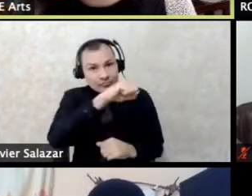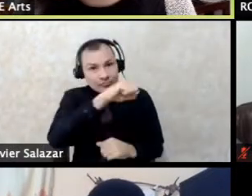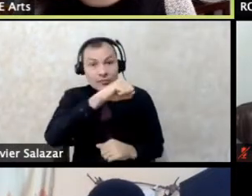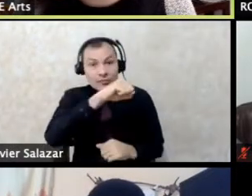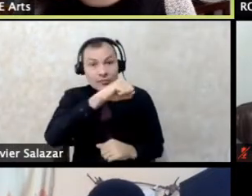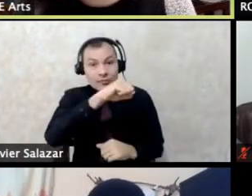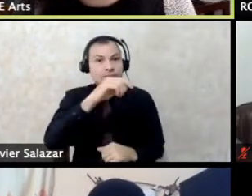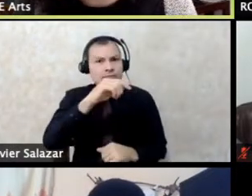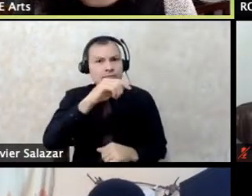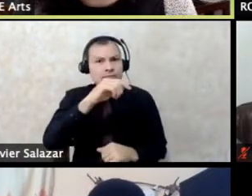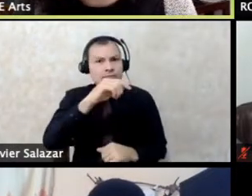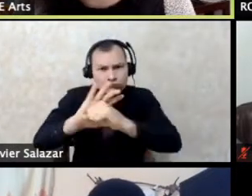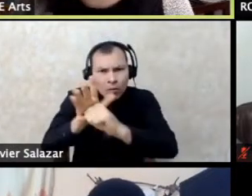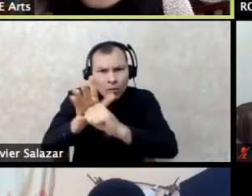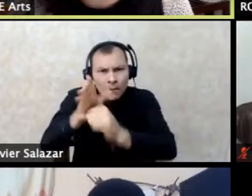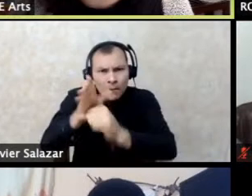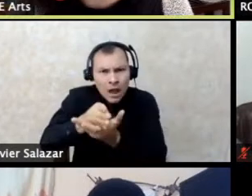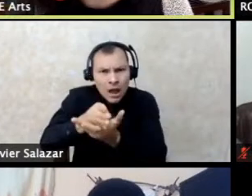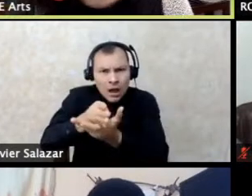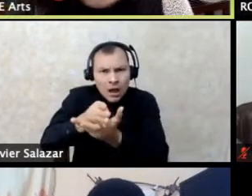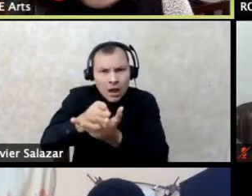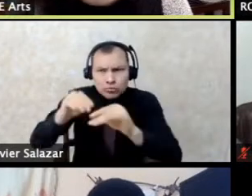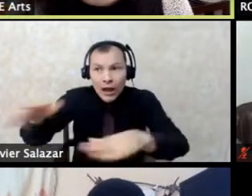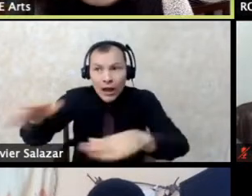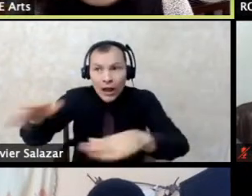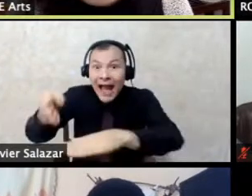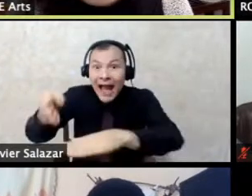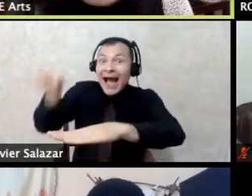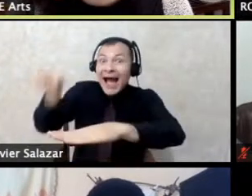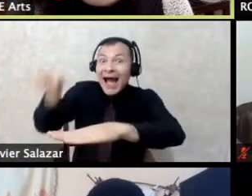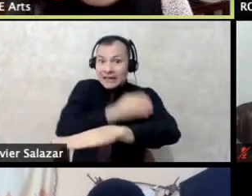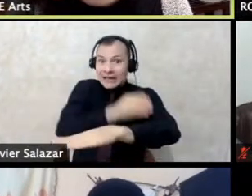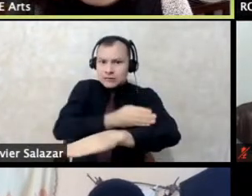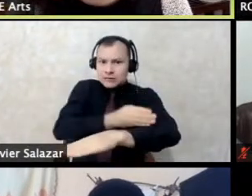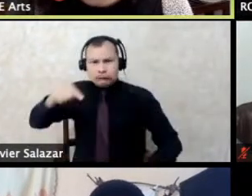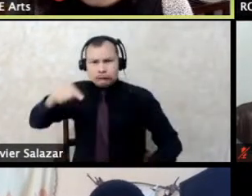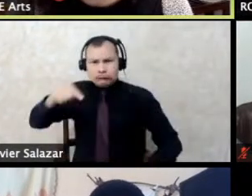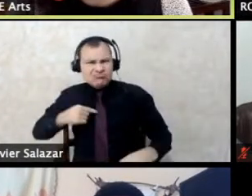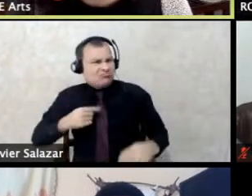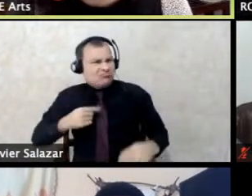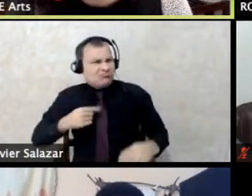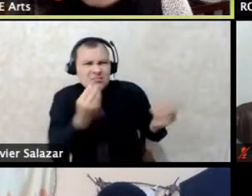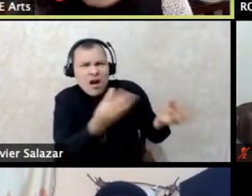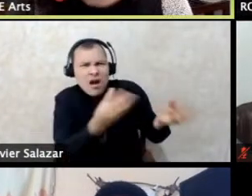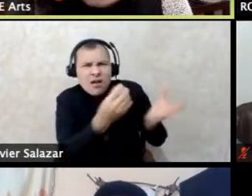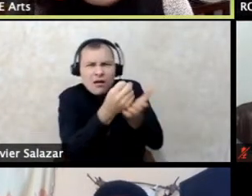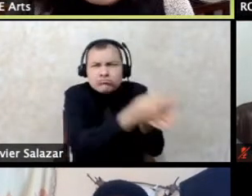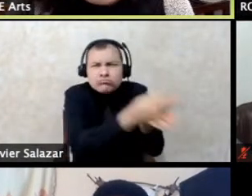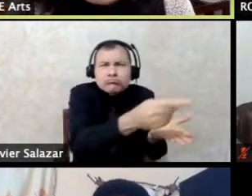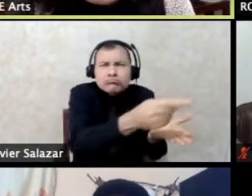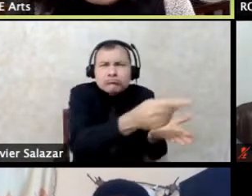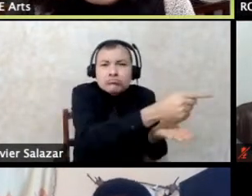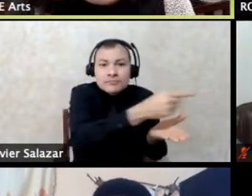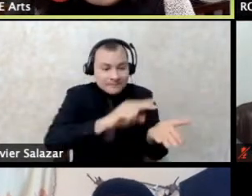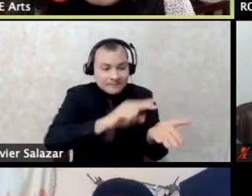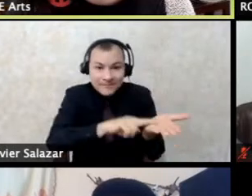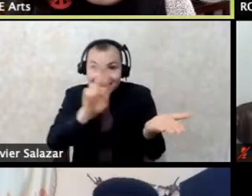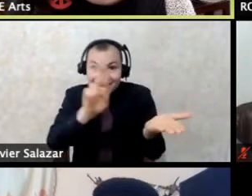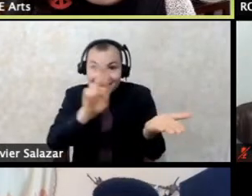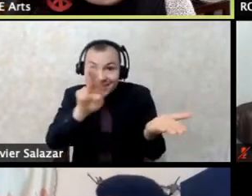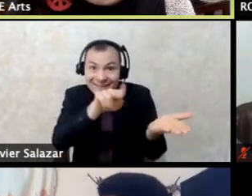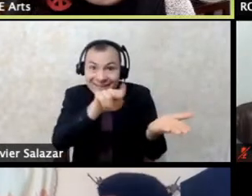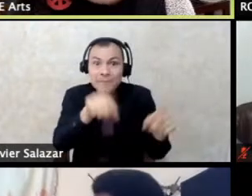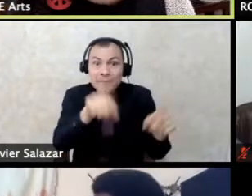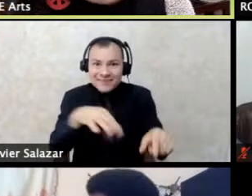pintura y modelaje con niños y niñas de 8 a 12 años, y nosotros encontramos que usar